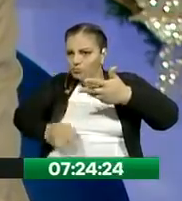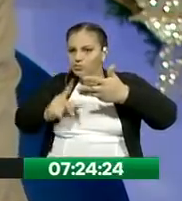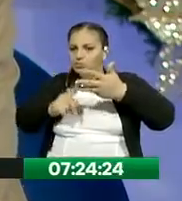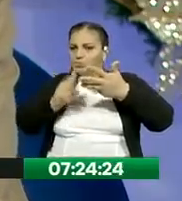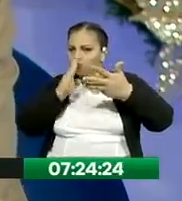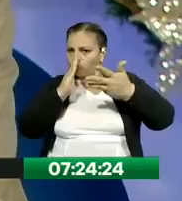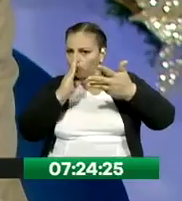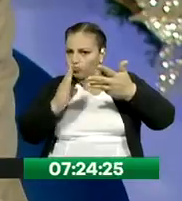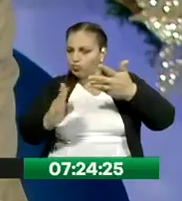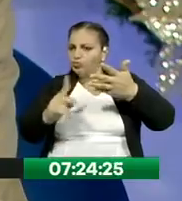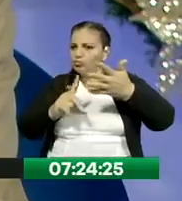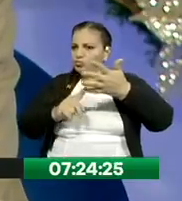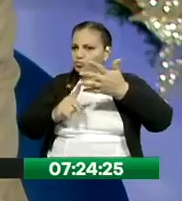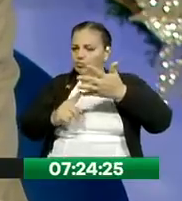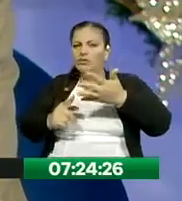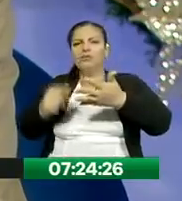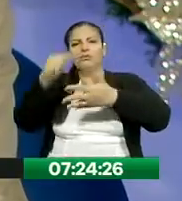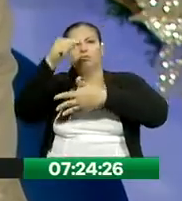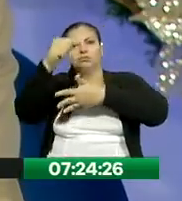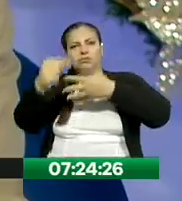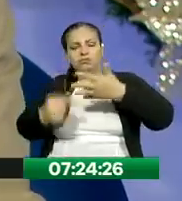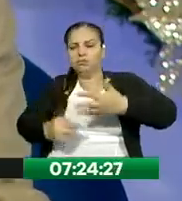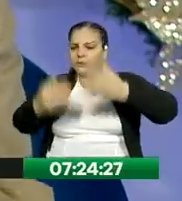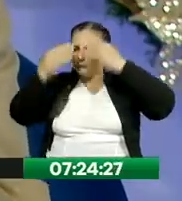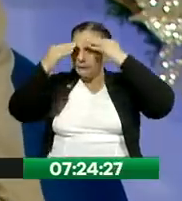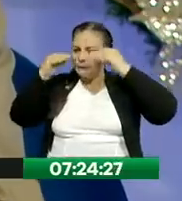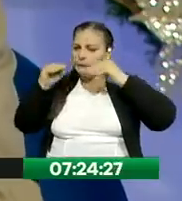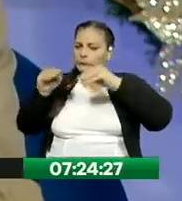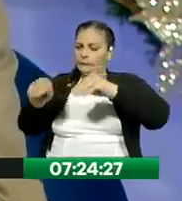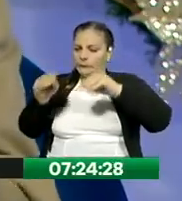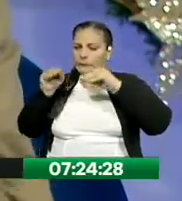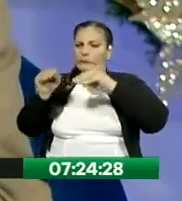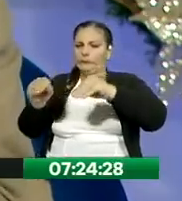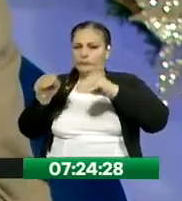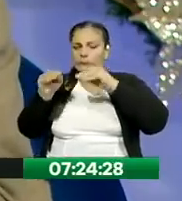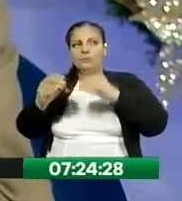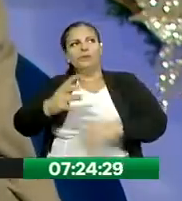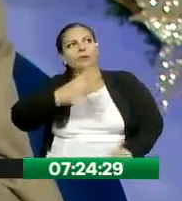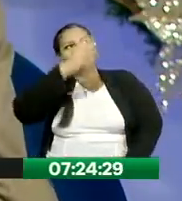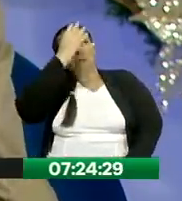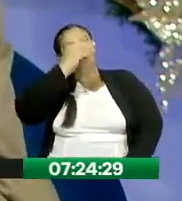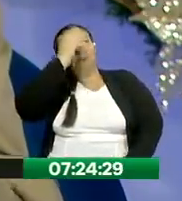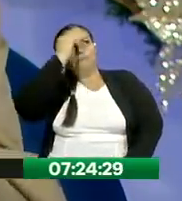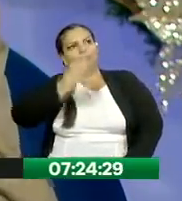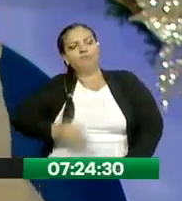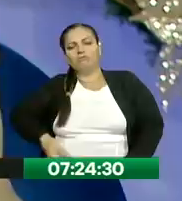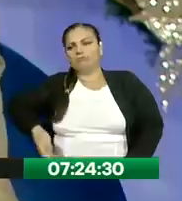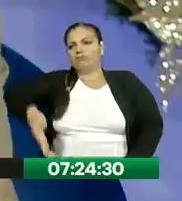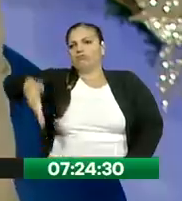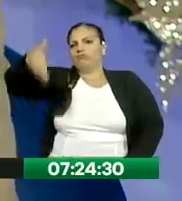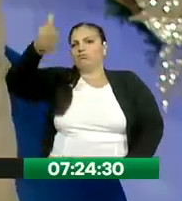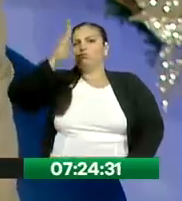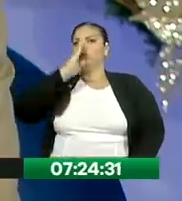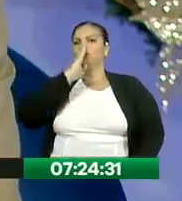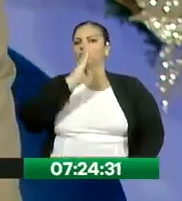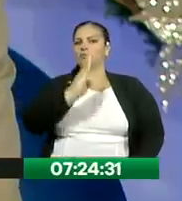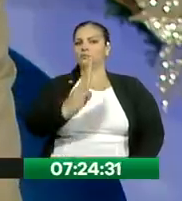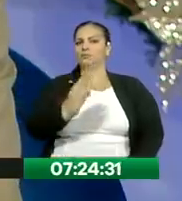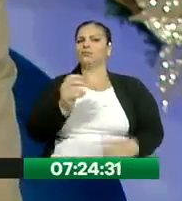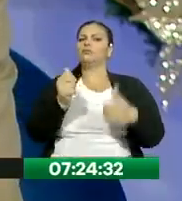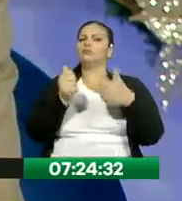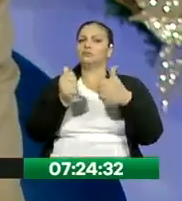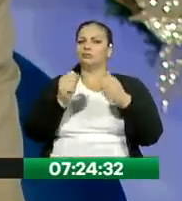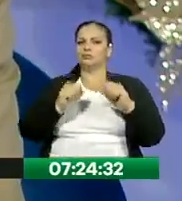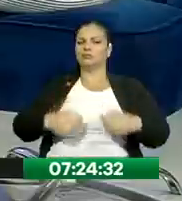valores que constituyan parte de su formación humana y luego en las escuelas y en la educación. Revisemos otra